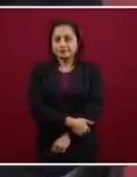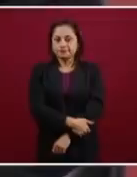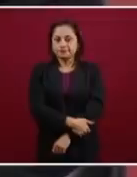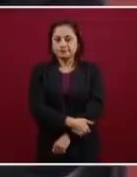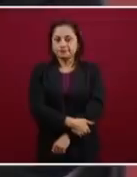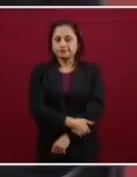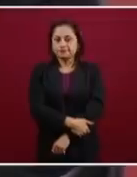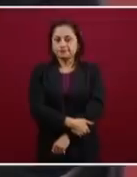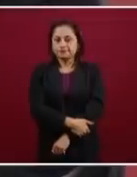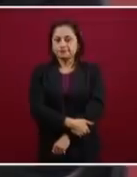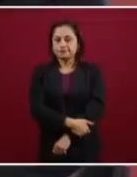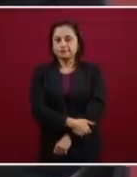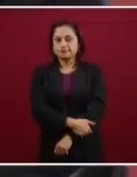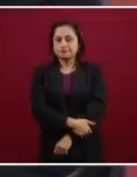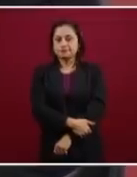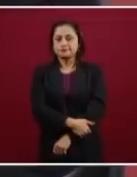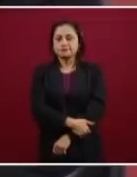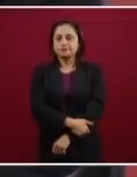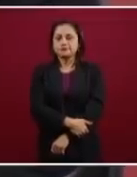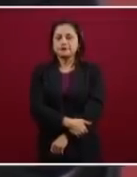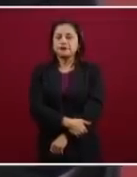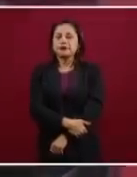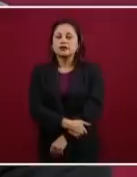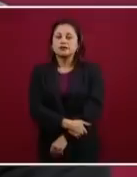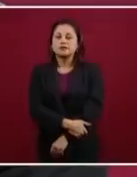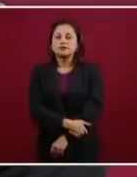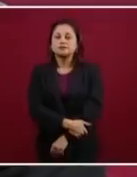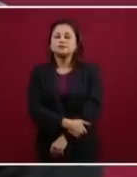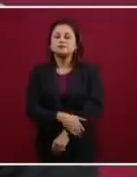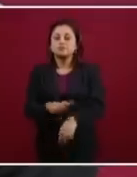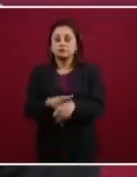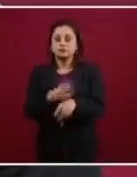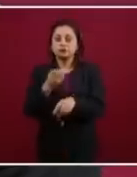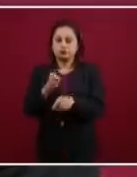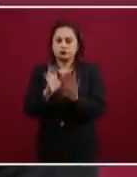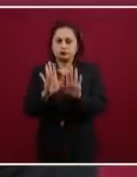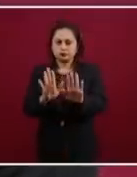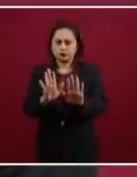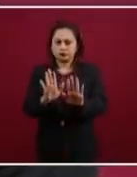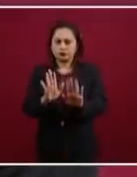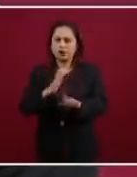este siendo equitativos